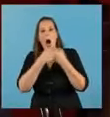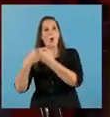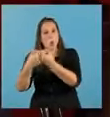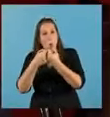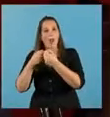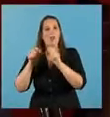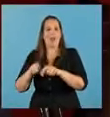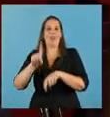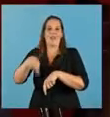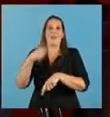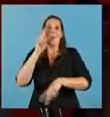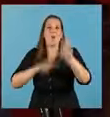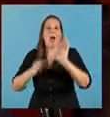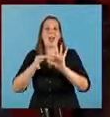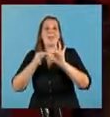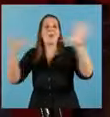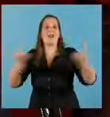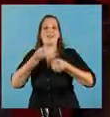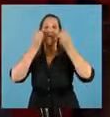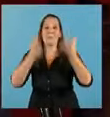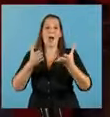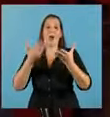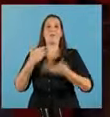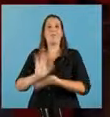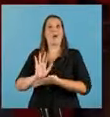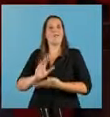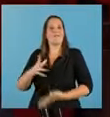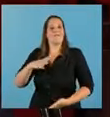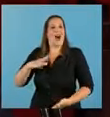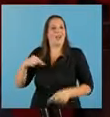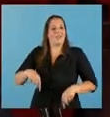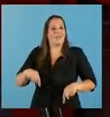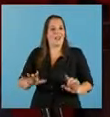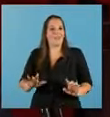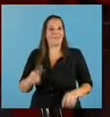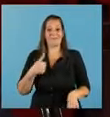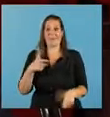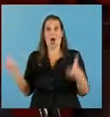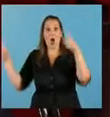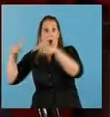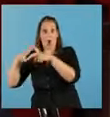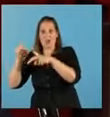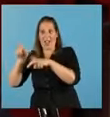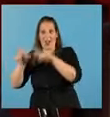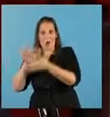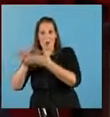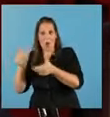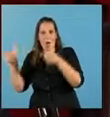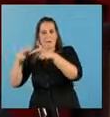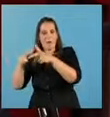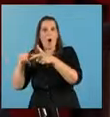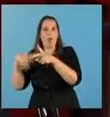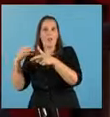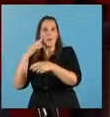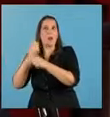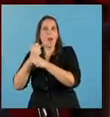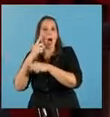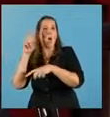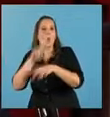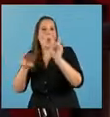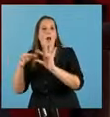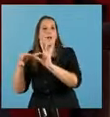mejor democracia que aún nos debemos. Desde este Consejo tenemos que ser capaces, todos juntos, de diseñar